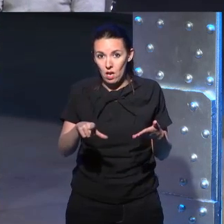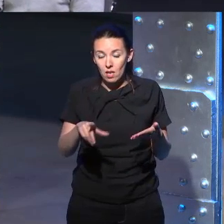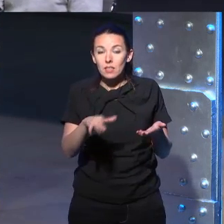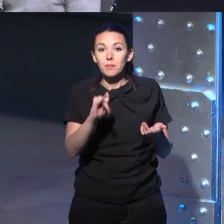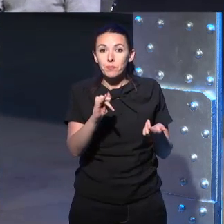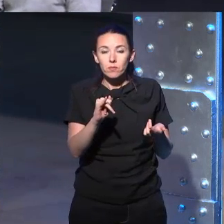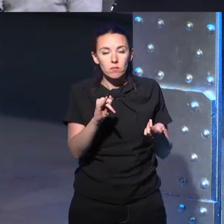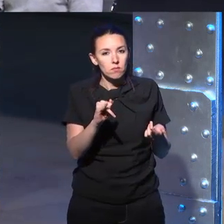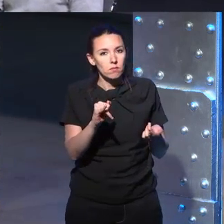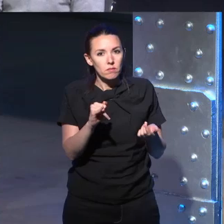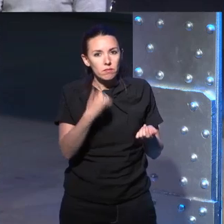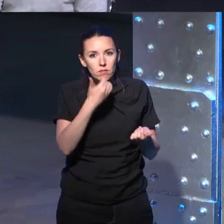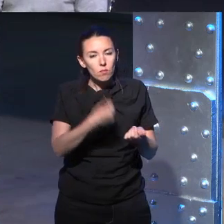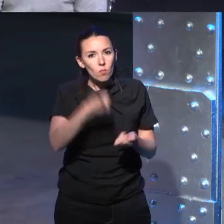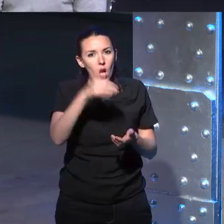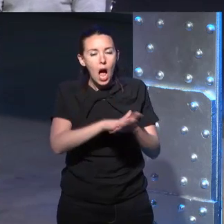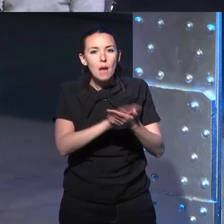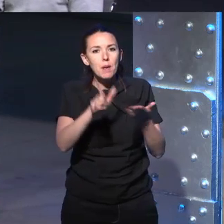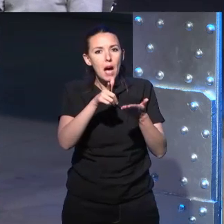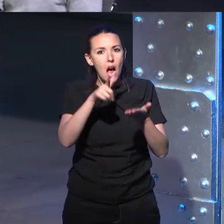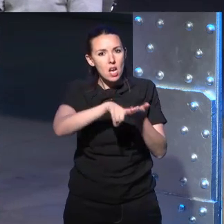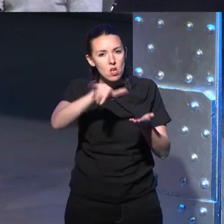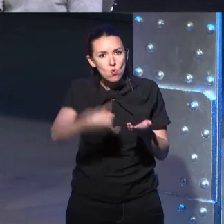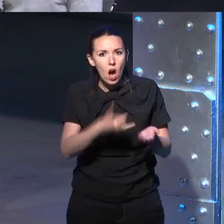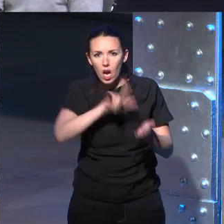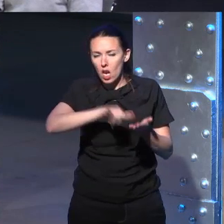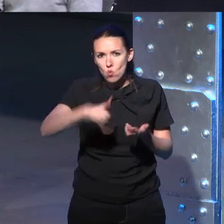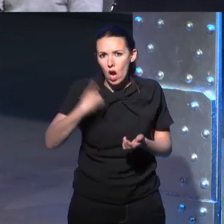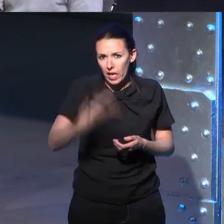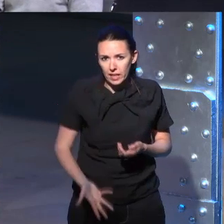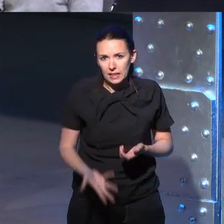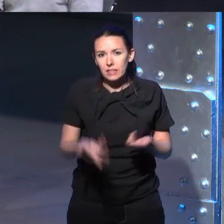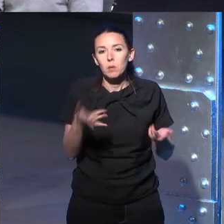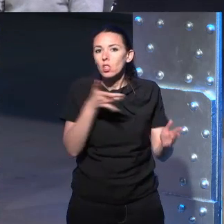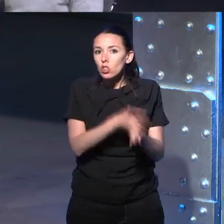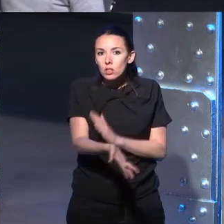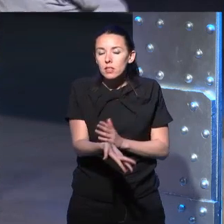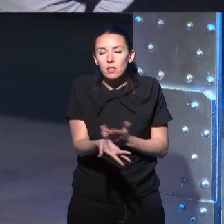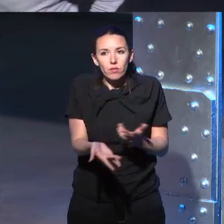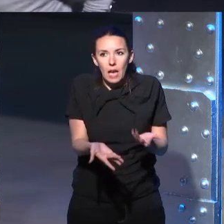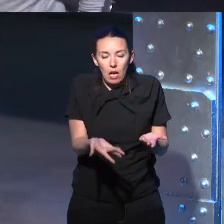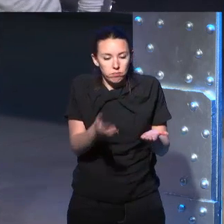hay más, ¿no? Yo hablaba del lenguaje, ¿no? Lenguaje riquísimo, es de una